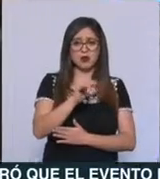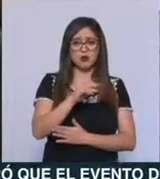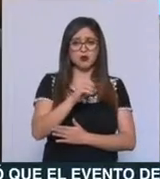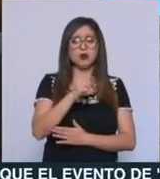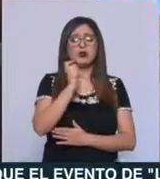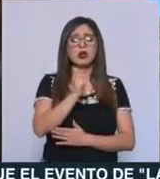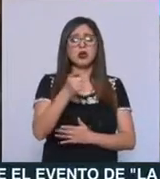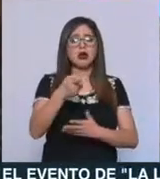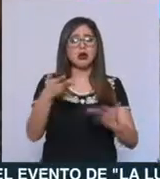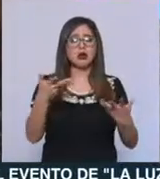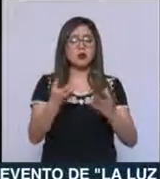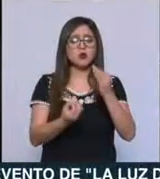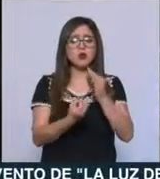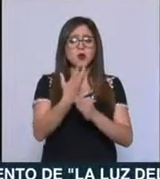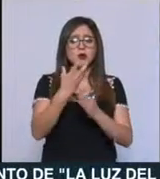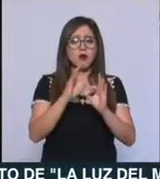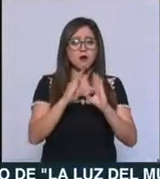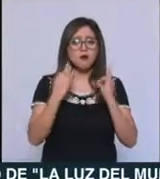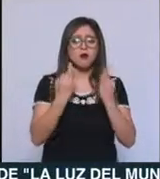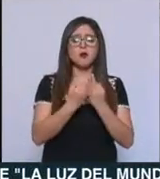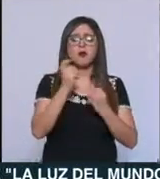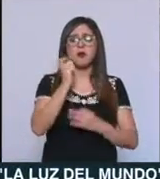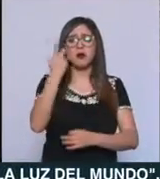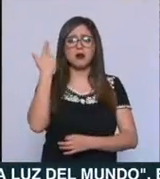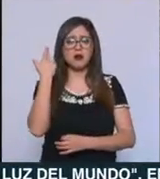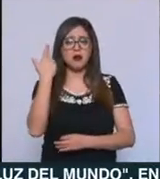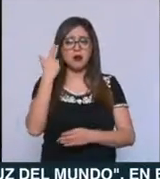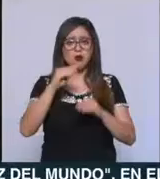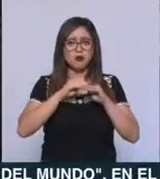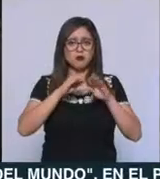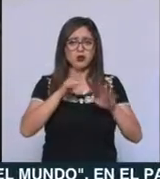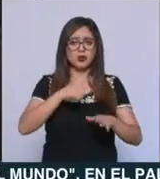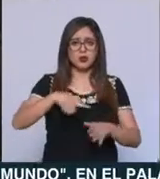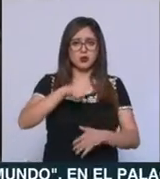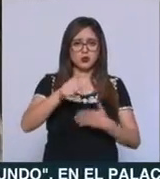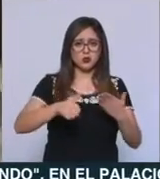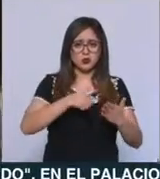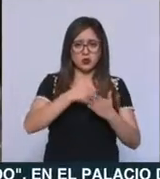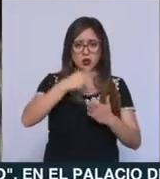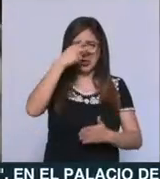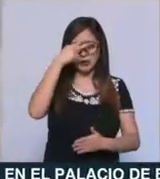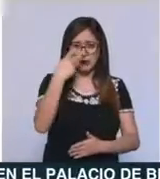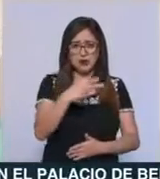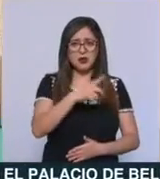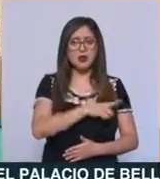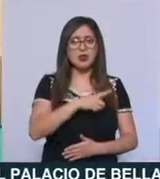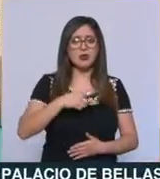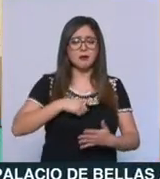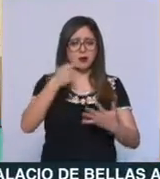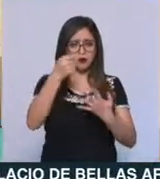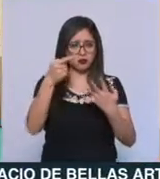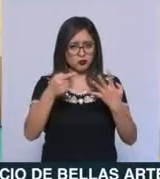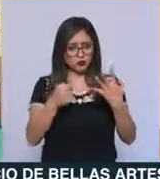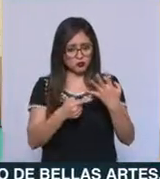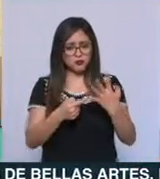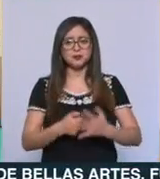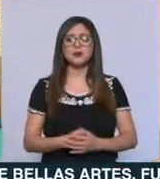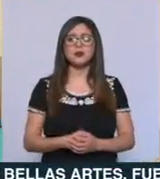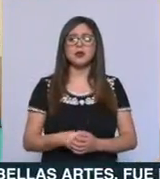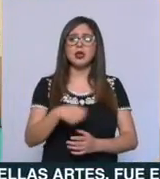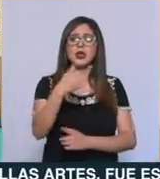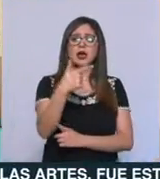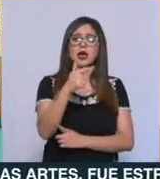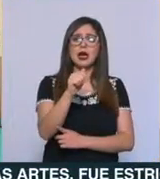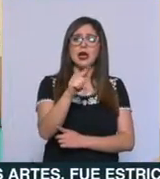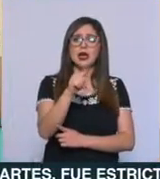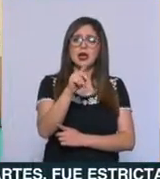la construcción de un sistema público de radiodifusión de la Ciudad de México debe contener lo siguiente. Deberá ser garante y promotor